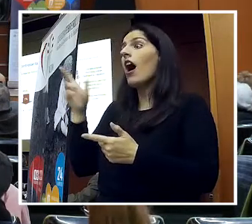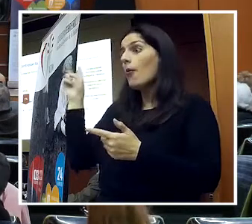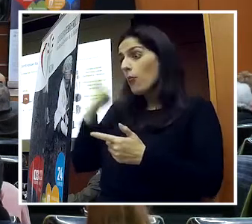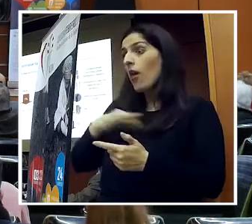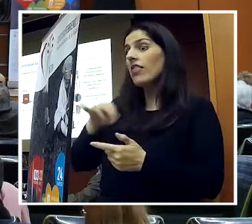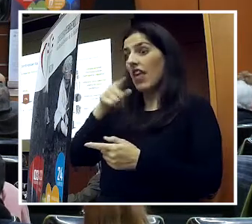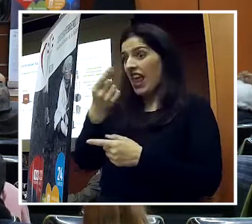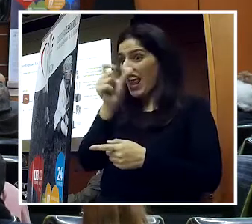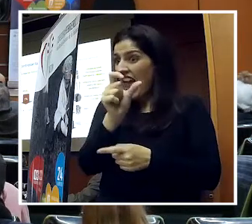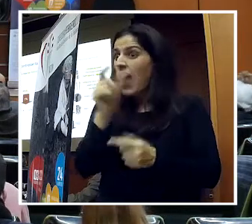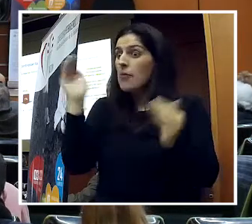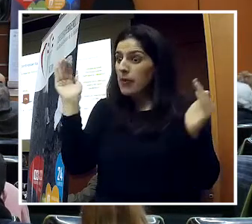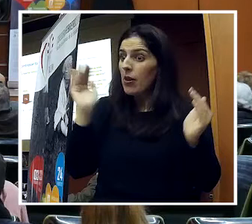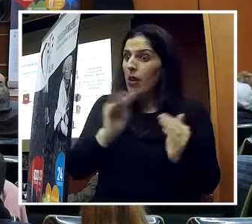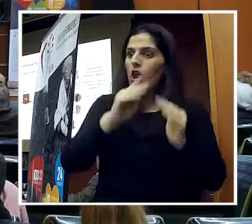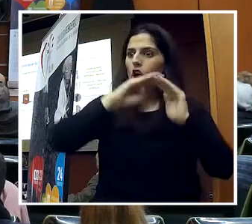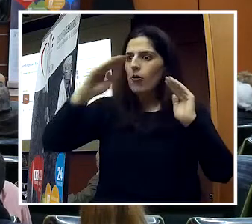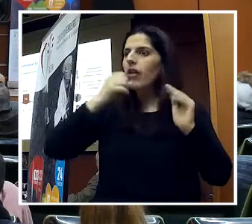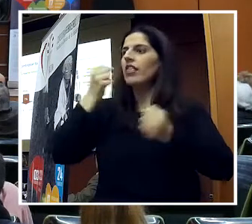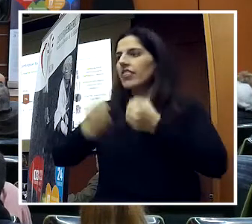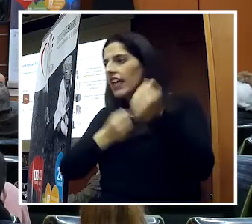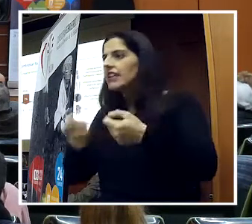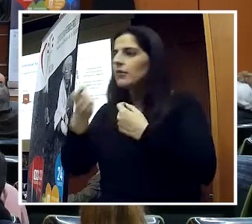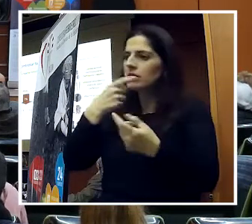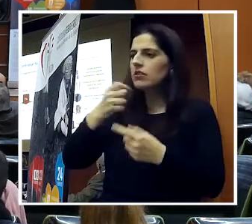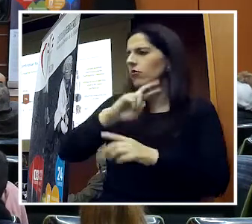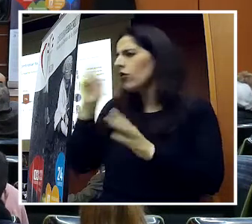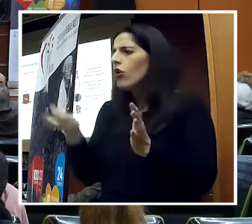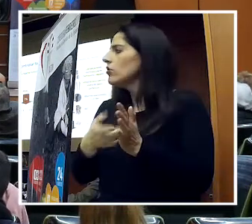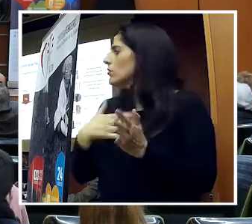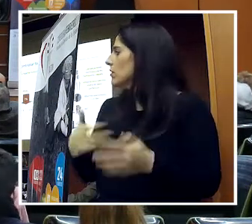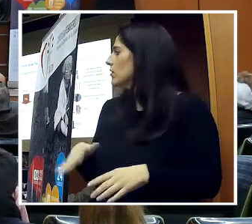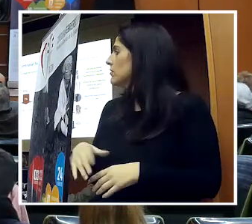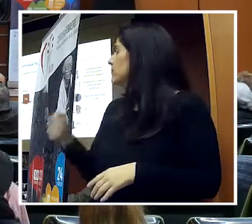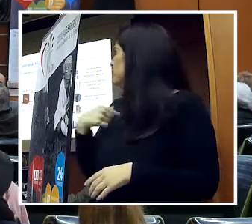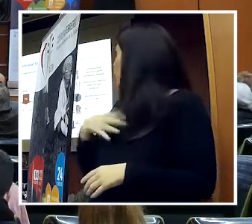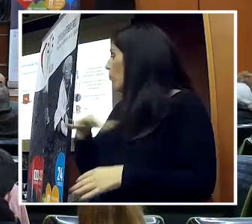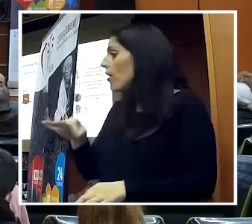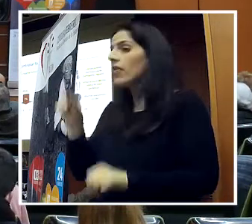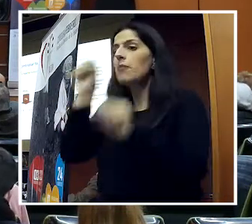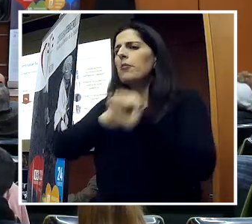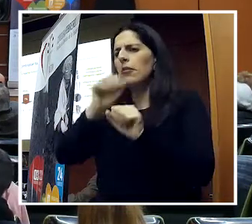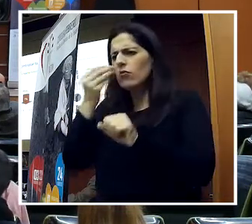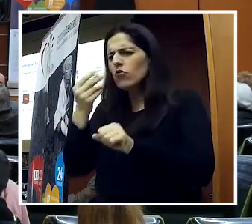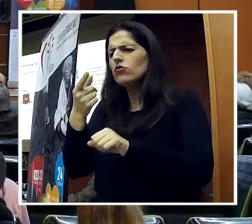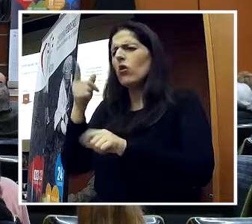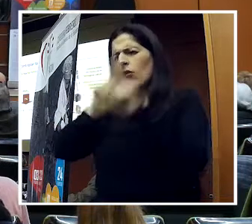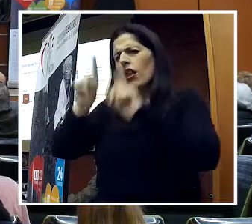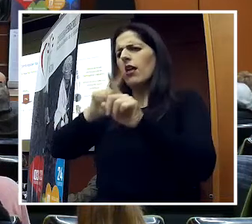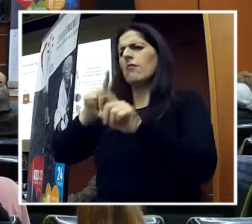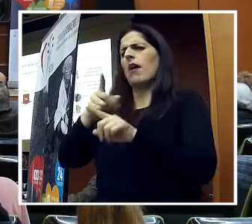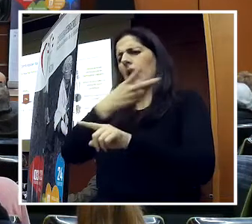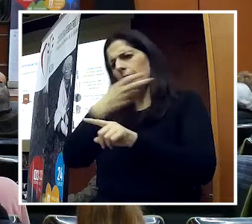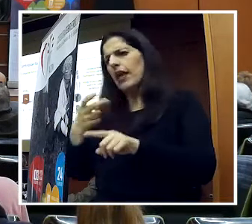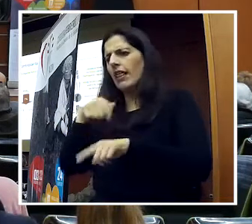que les decía antes, con dieta, ejercicio, medicamentos, insulina en ocasiones, somos capaces de prevenir muchas complicaciones de la diabetes. Y